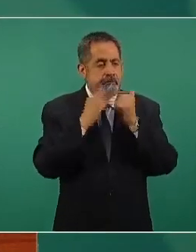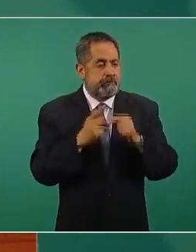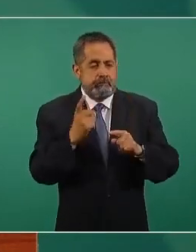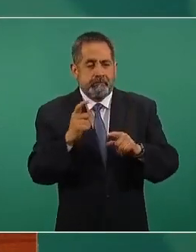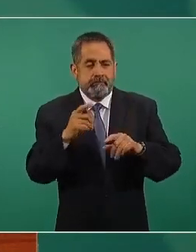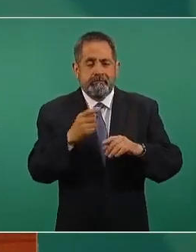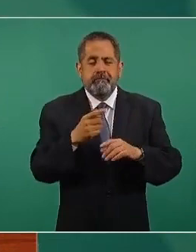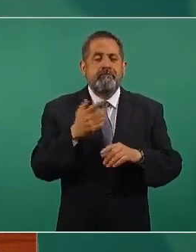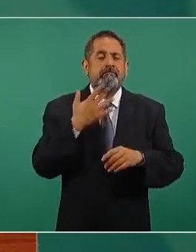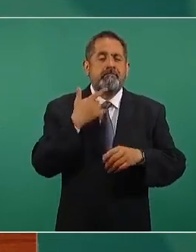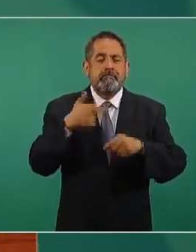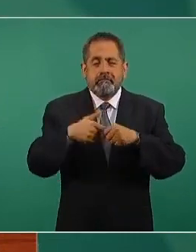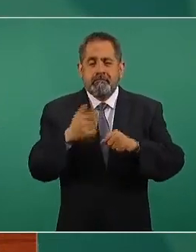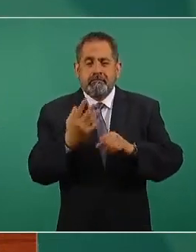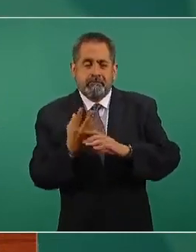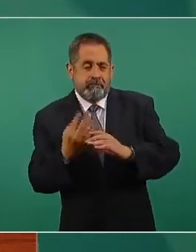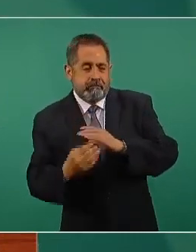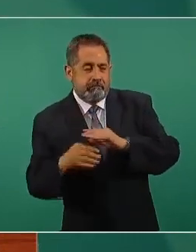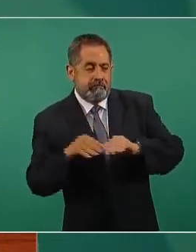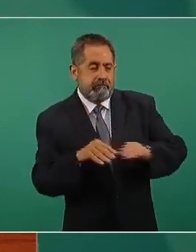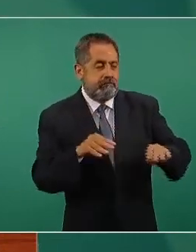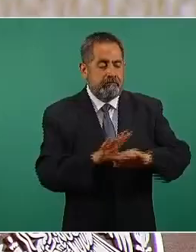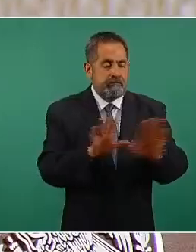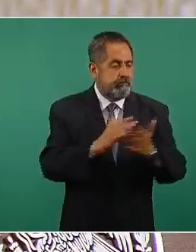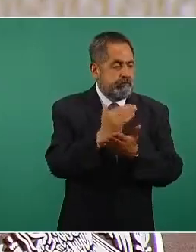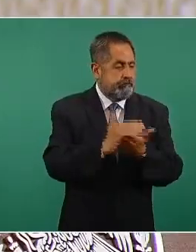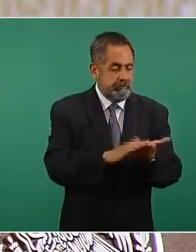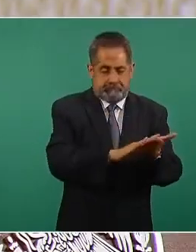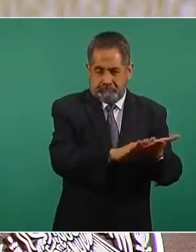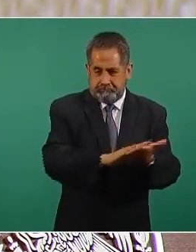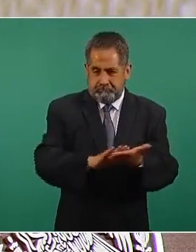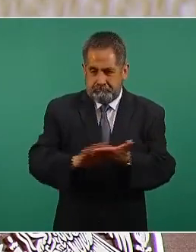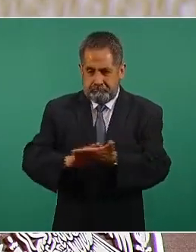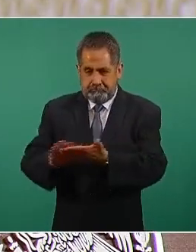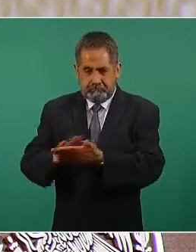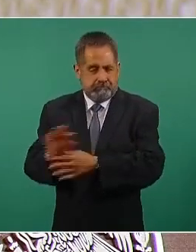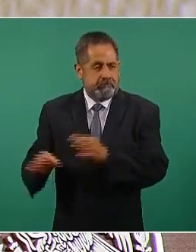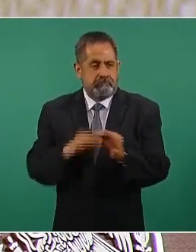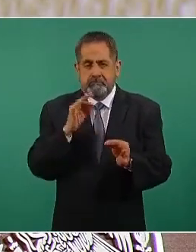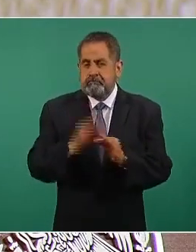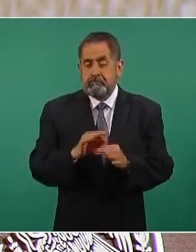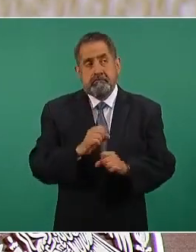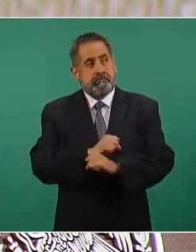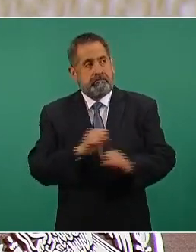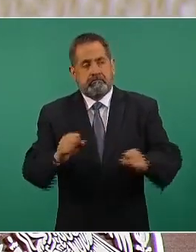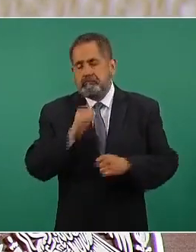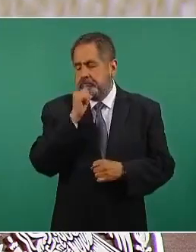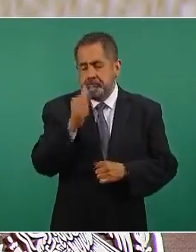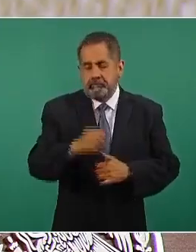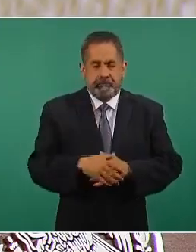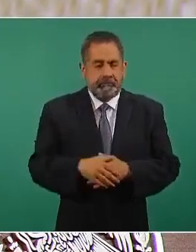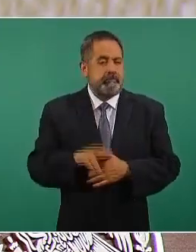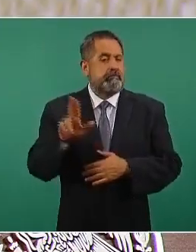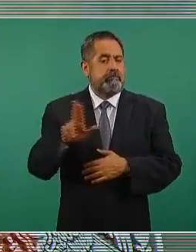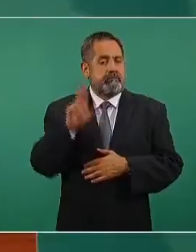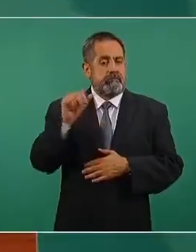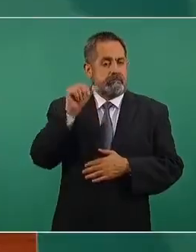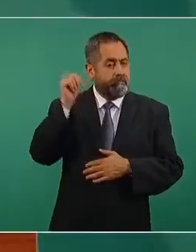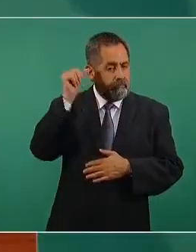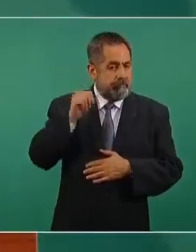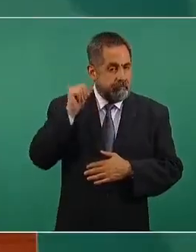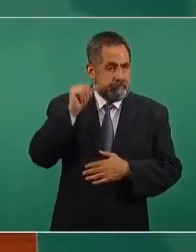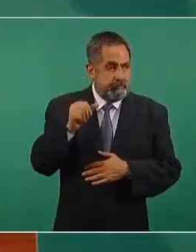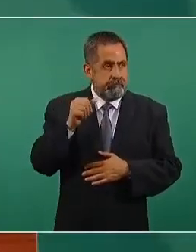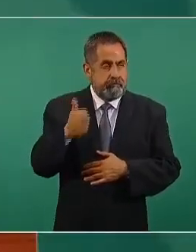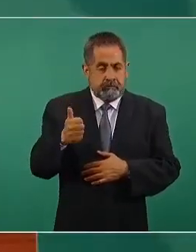hidrocarburo. Las mediciones en los niveles de explosividad son nulos. El martes 6 de abril, a